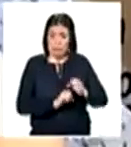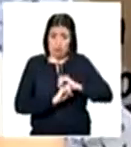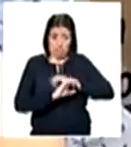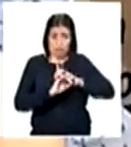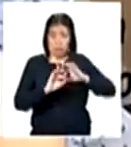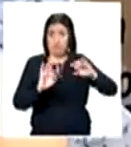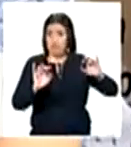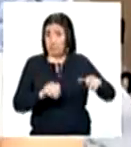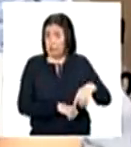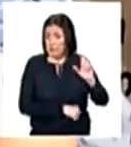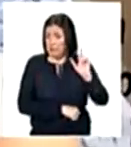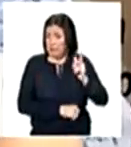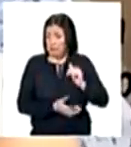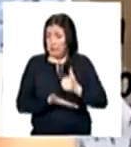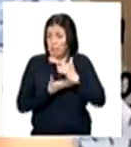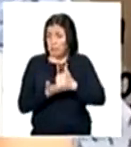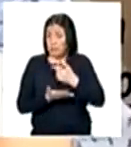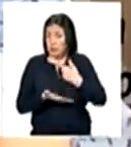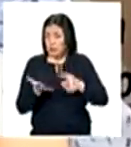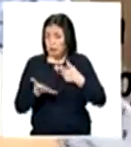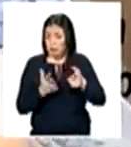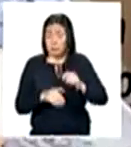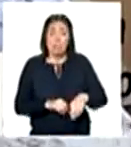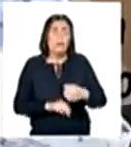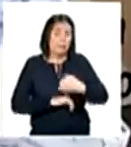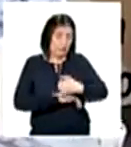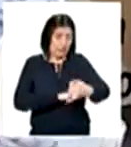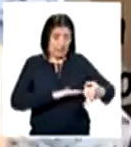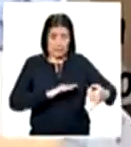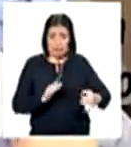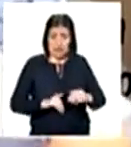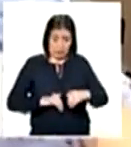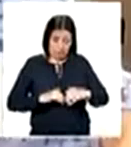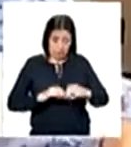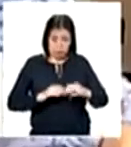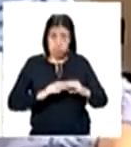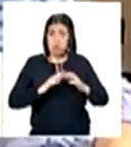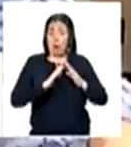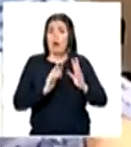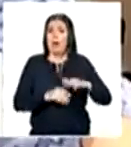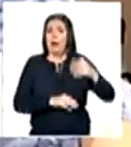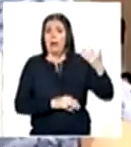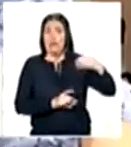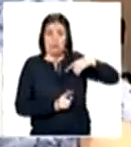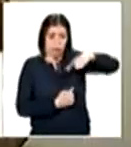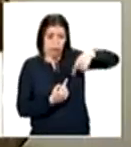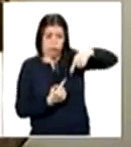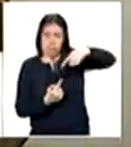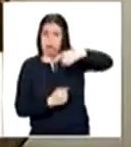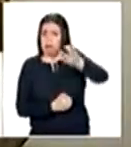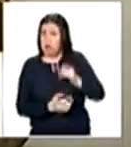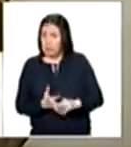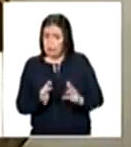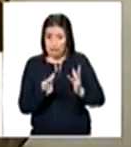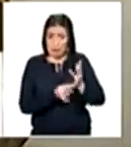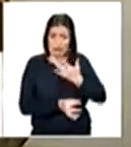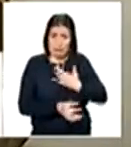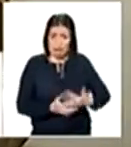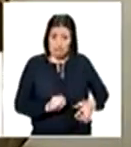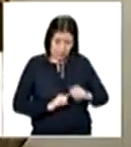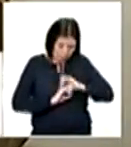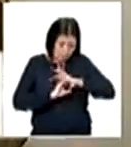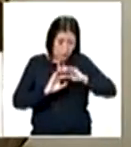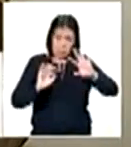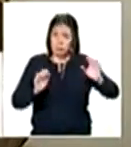está liderando para ayudar a la reconstrucción de la isla luego del paso del huracán María. La primera dama señaló que para difundir su labor a